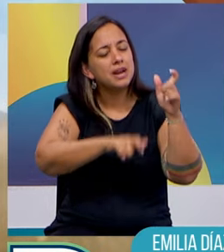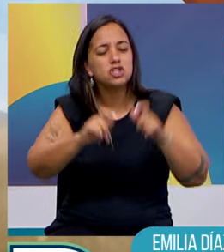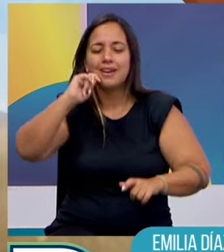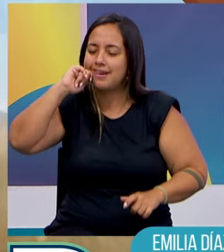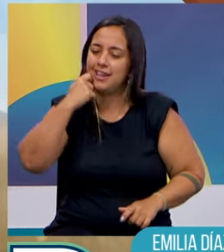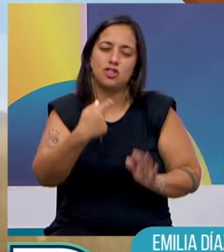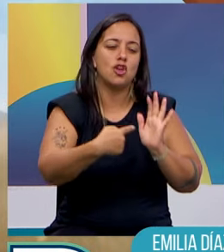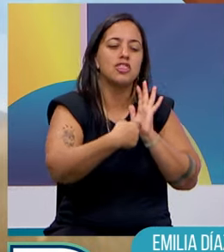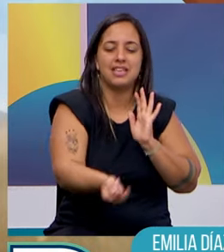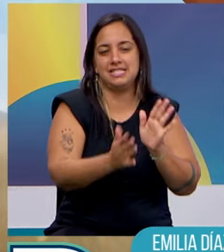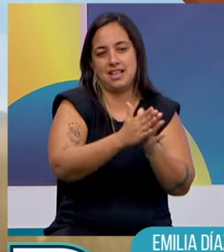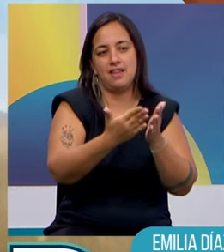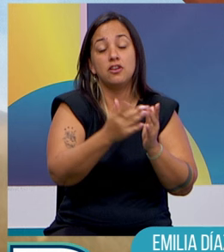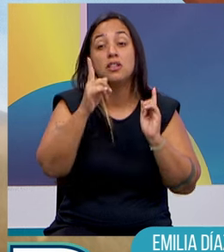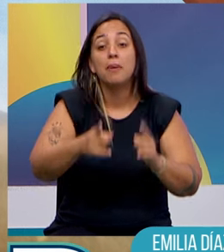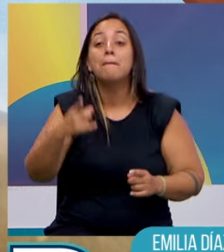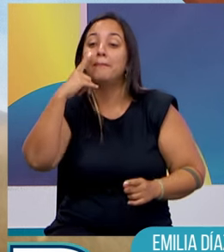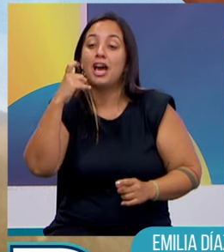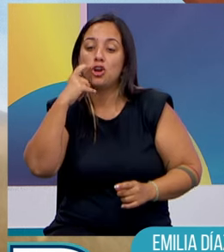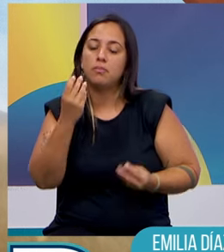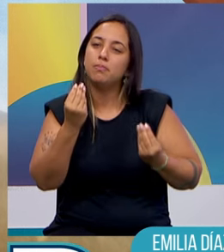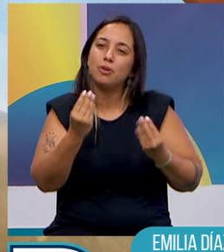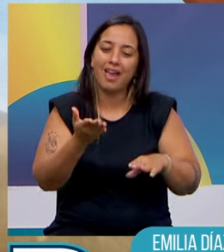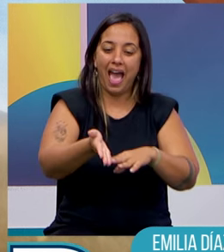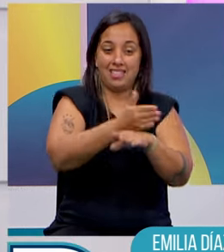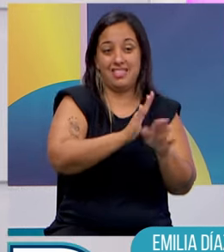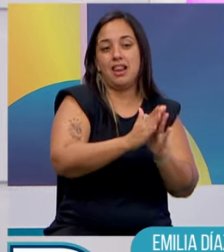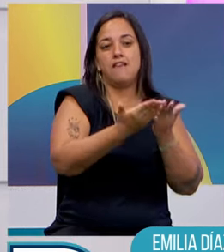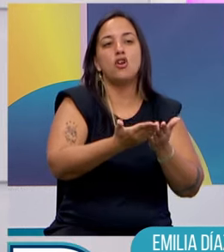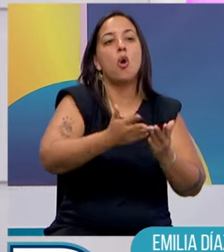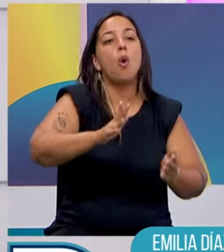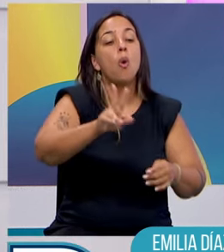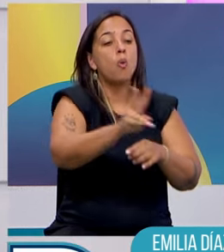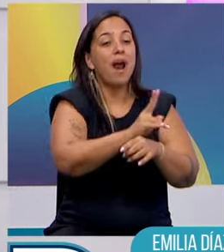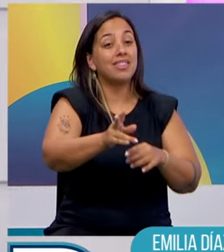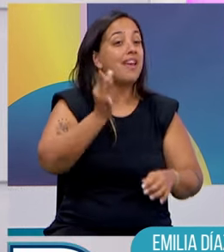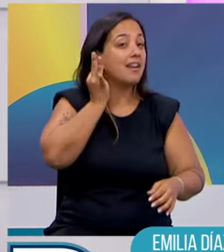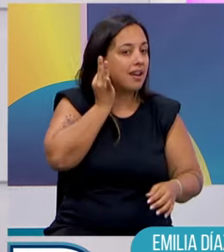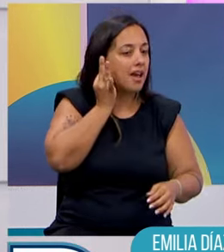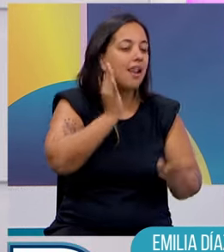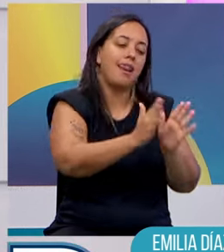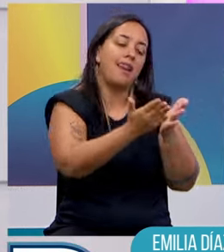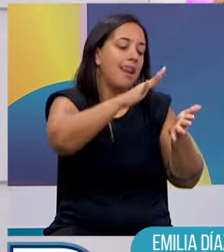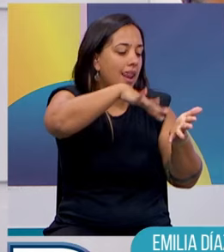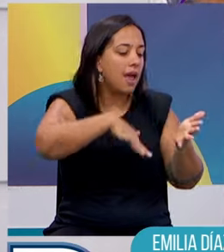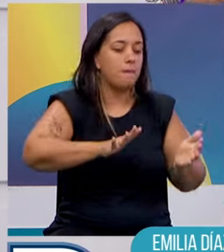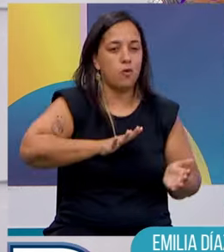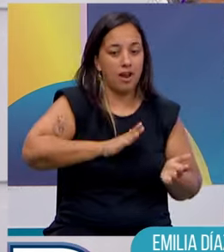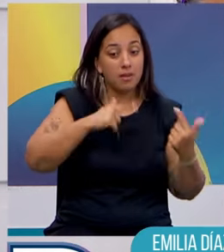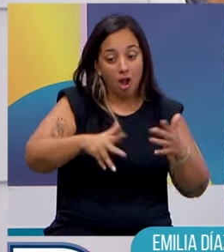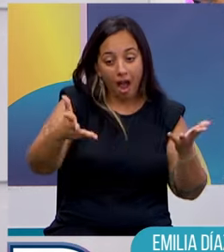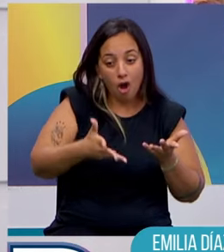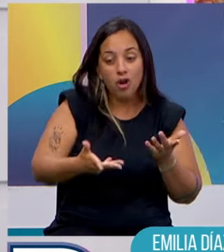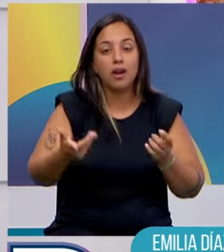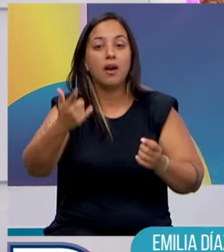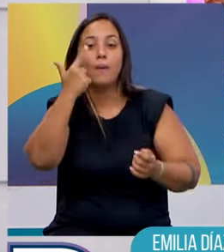todo también algunos varones, porque Guardianas lo leyeron muchas mujeres, sobre todo más mujeres, claro, que varones. Pero ahora me están llegando mensajes